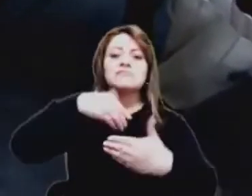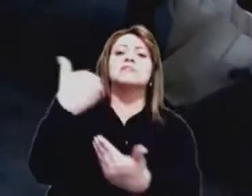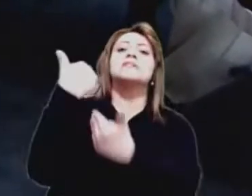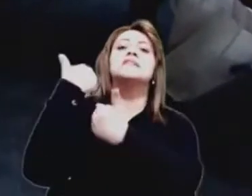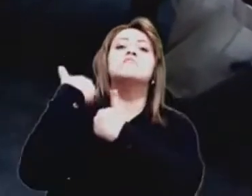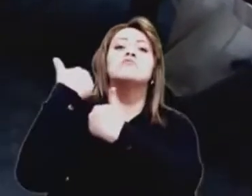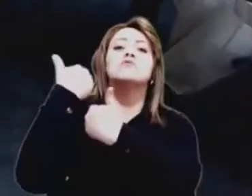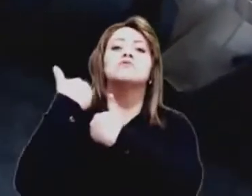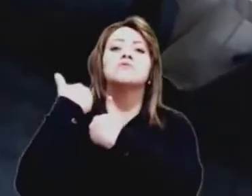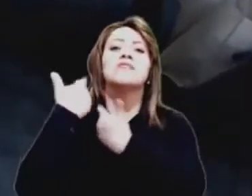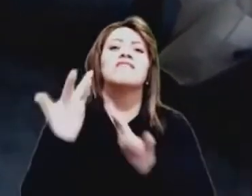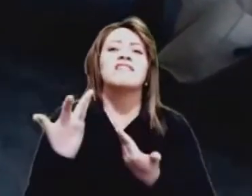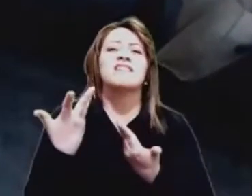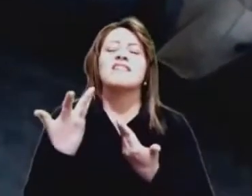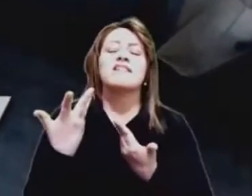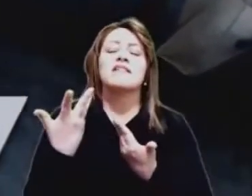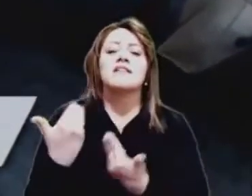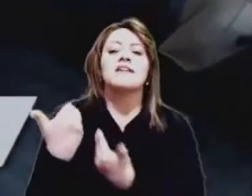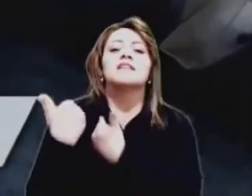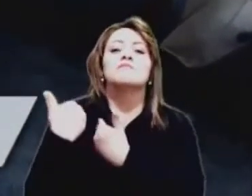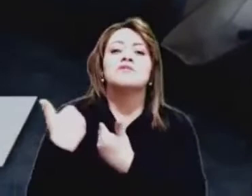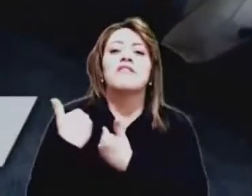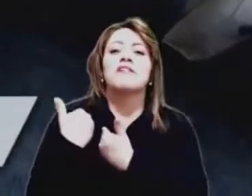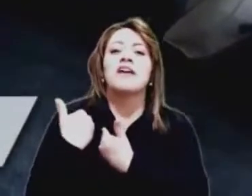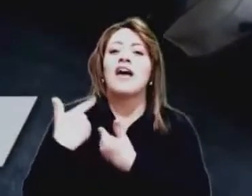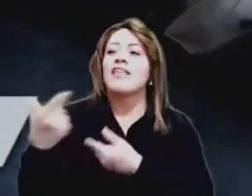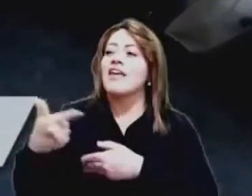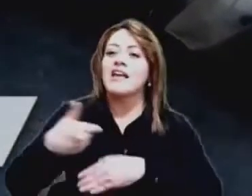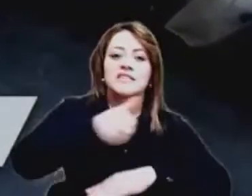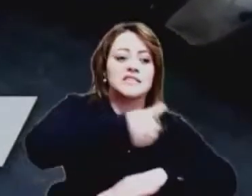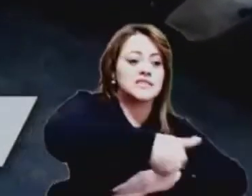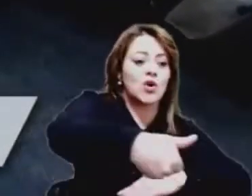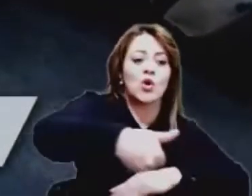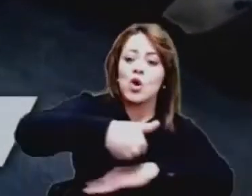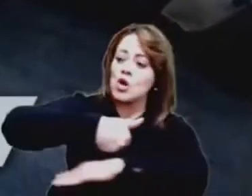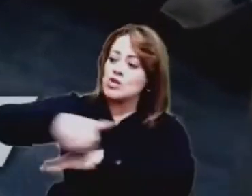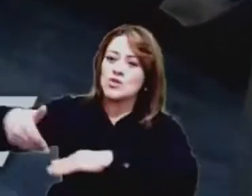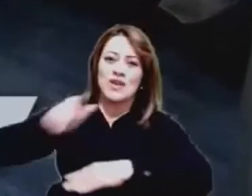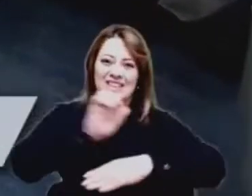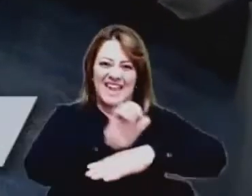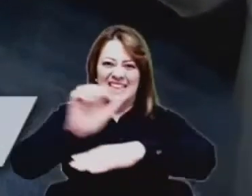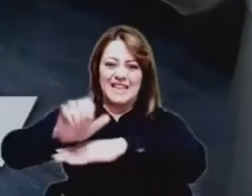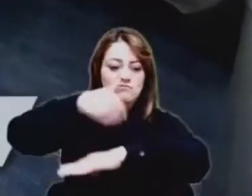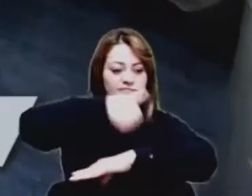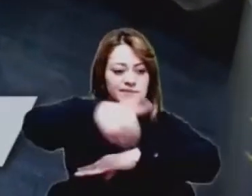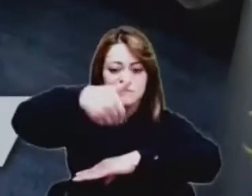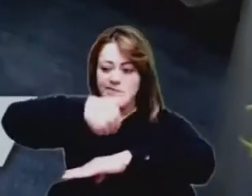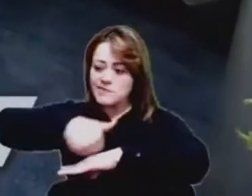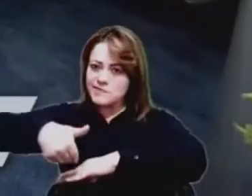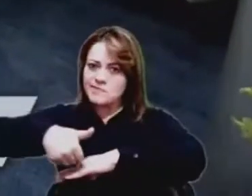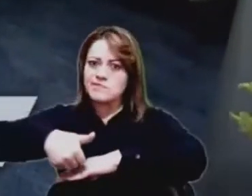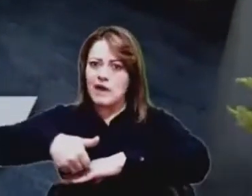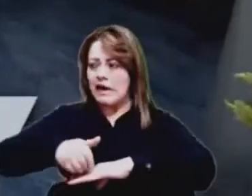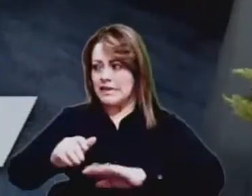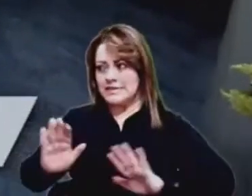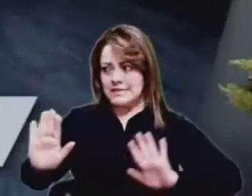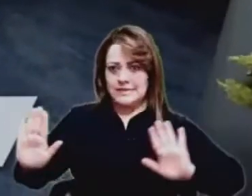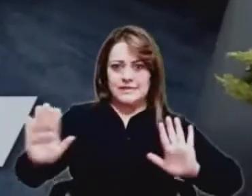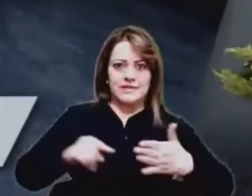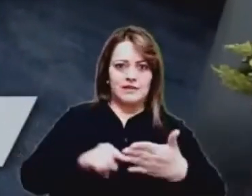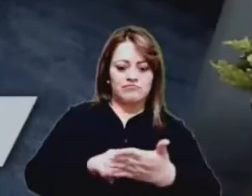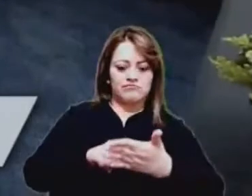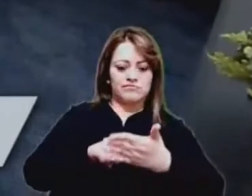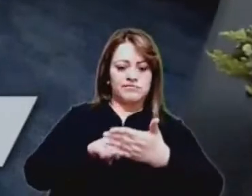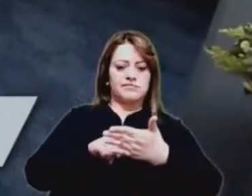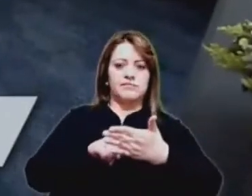un filtro digamos a esas solicitudes que las entidades pretendan elevar la sala de consulta y servicio civil para decirles